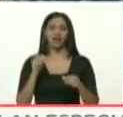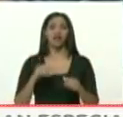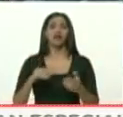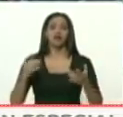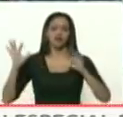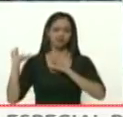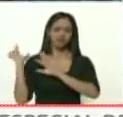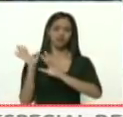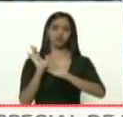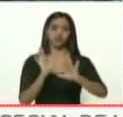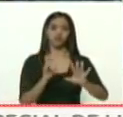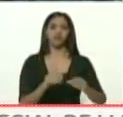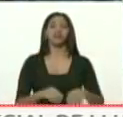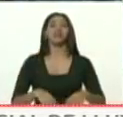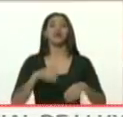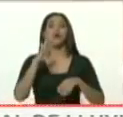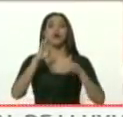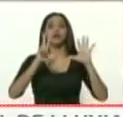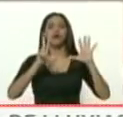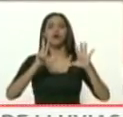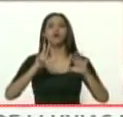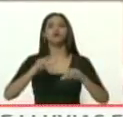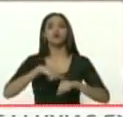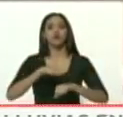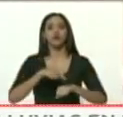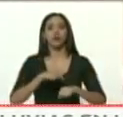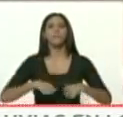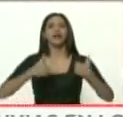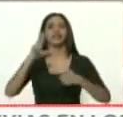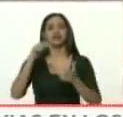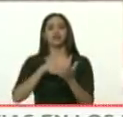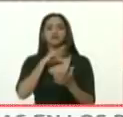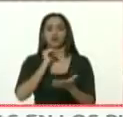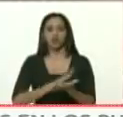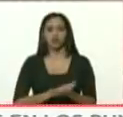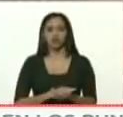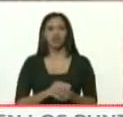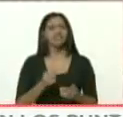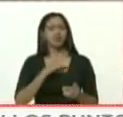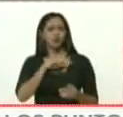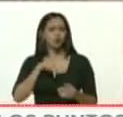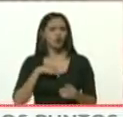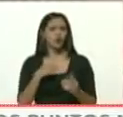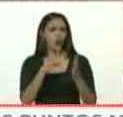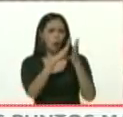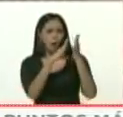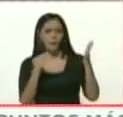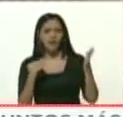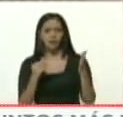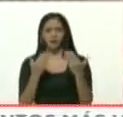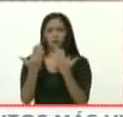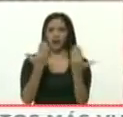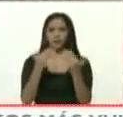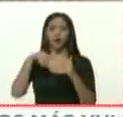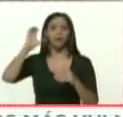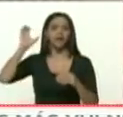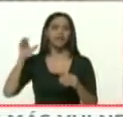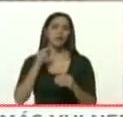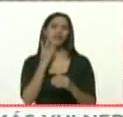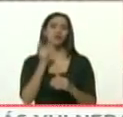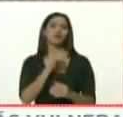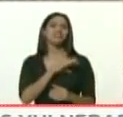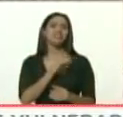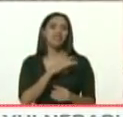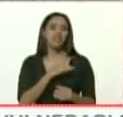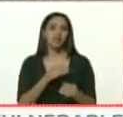en 48 horas más de 3.000 muertos. Imagínense, si lo comparamos con otros países, ¿no? El caso de Chile, por ejemplo, que hemos visto ese tipo de